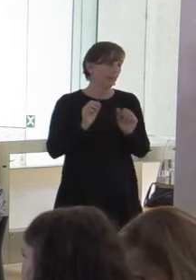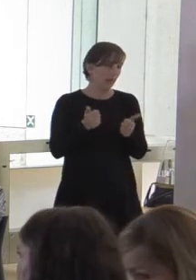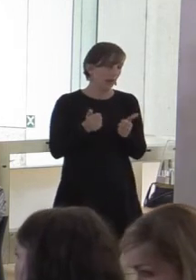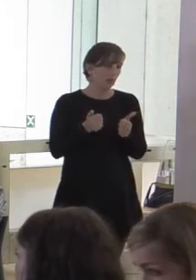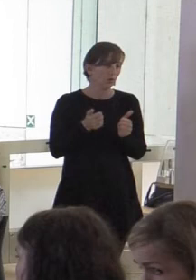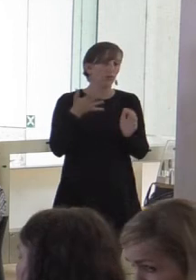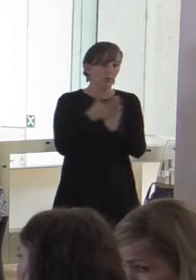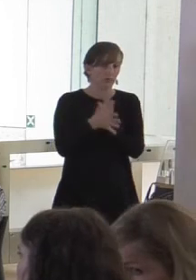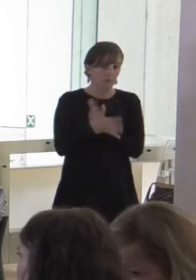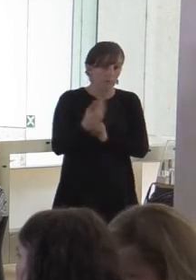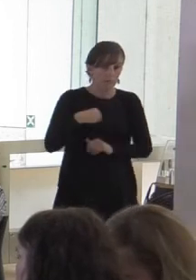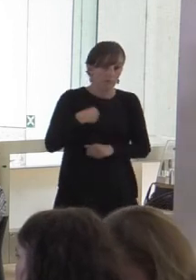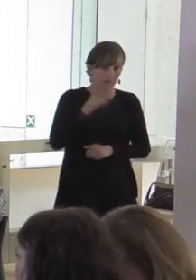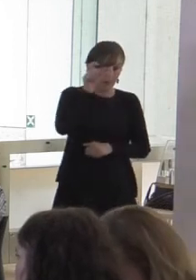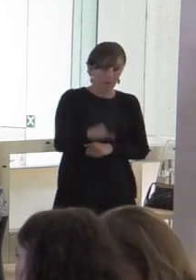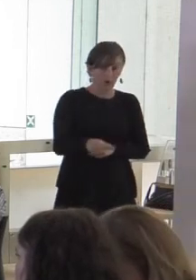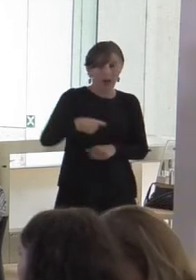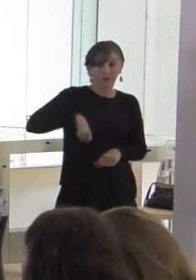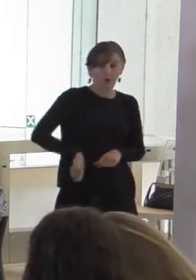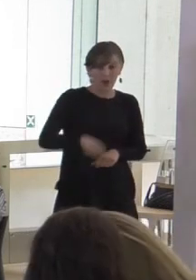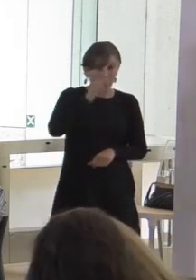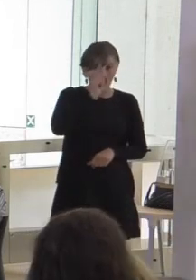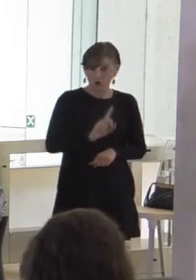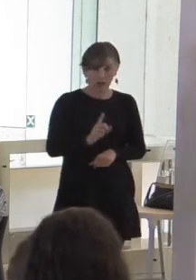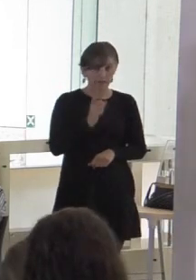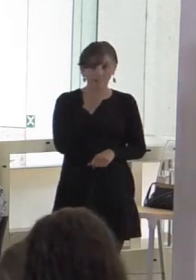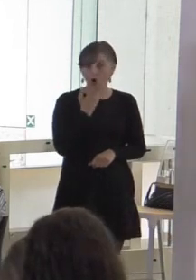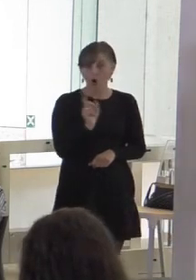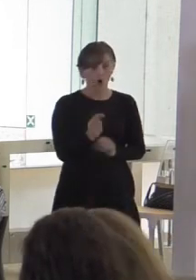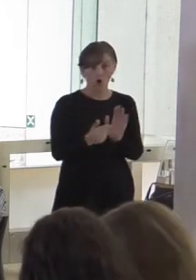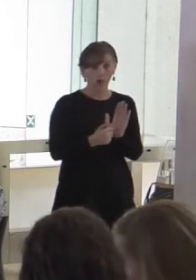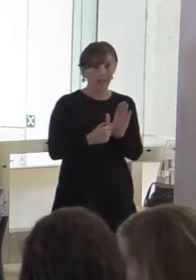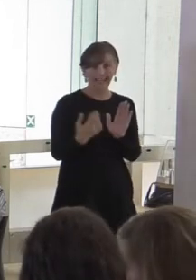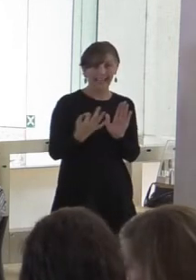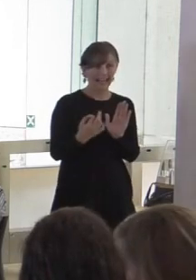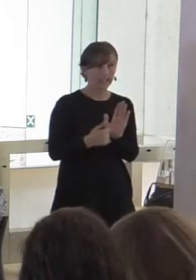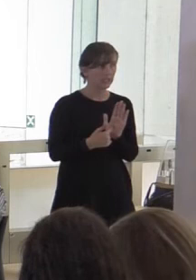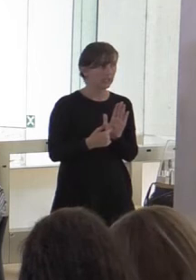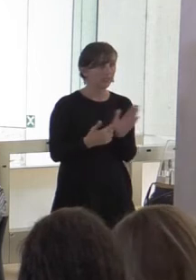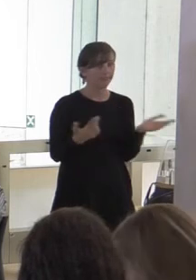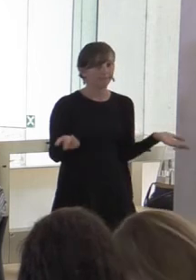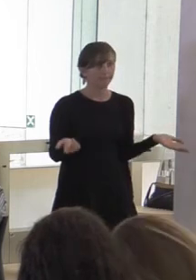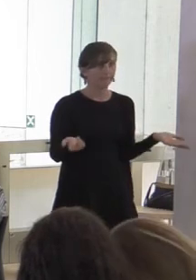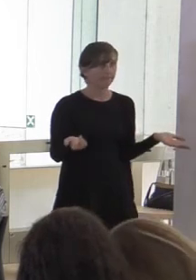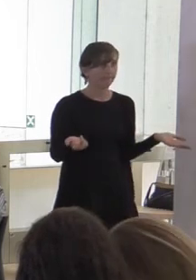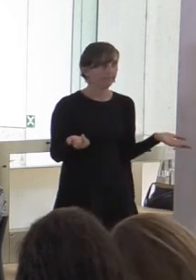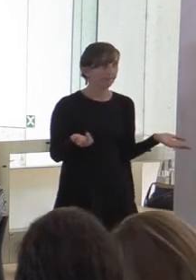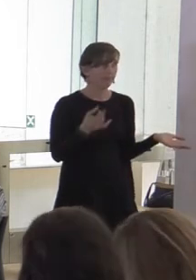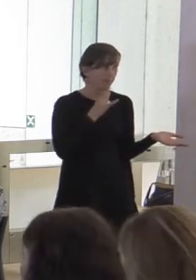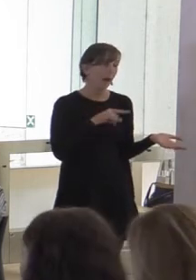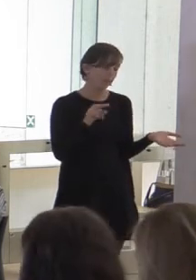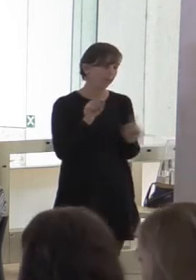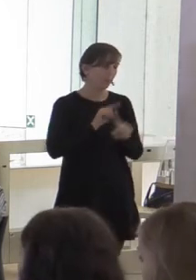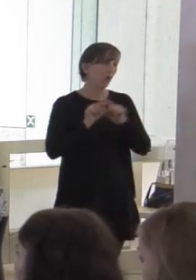os propios prescriptores non saben exactamente o que teñen que prescribir, pois temos un